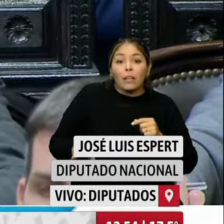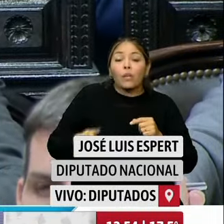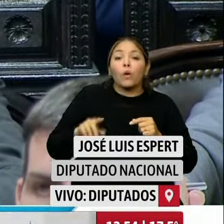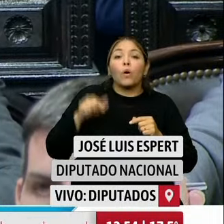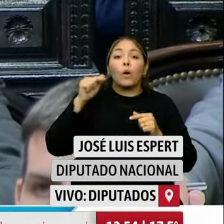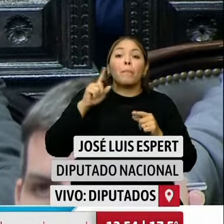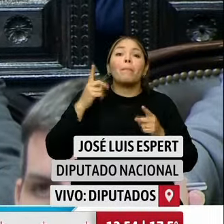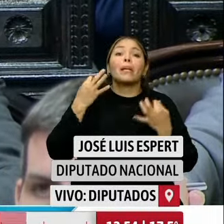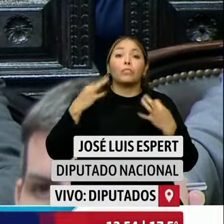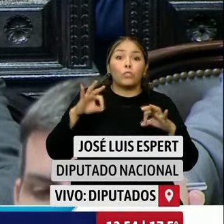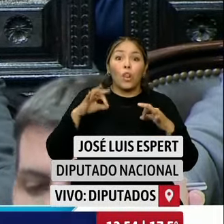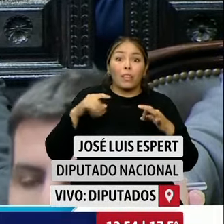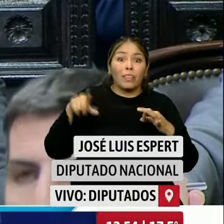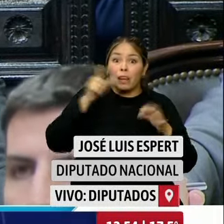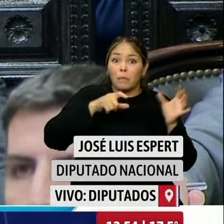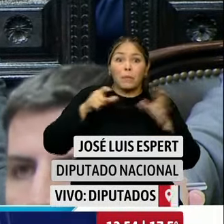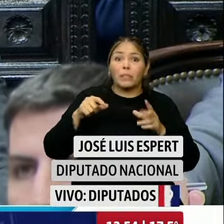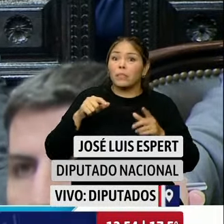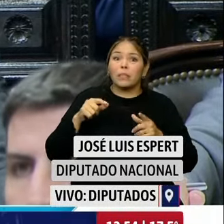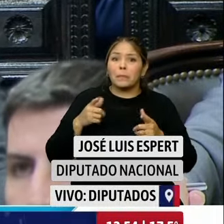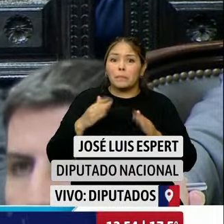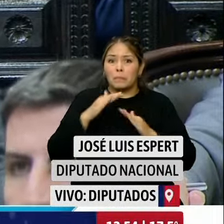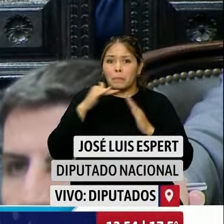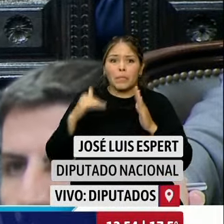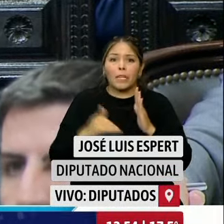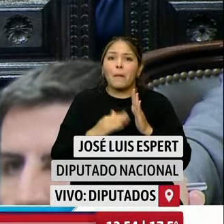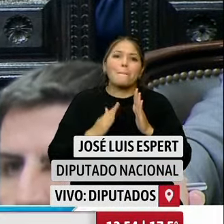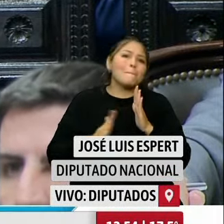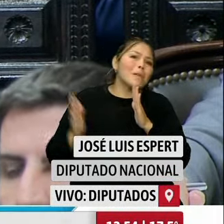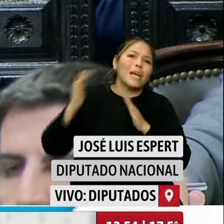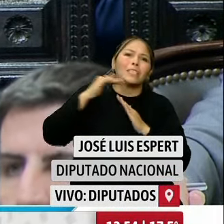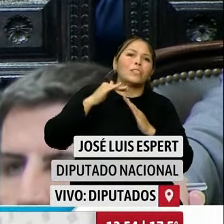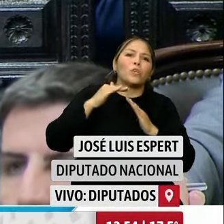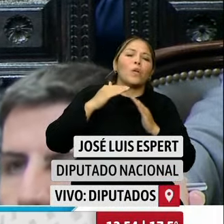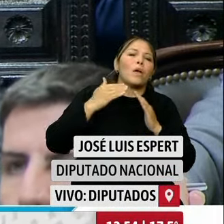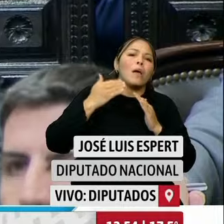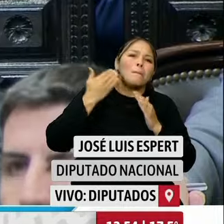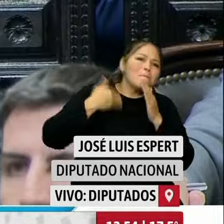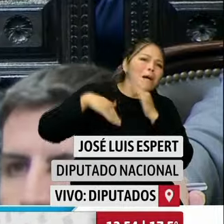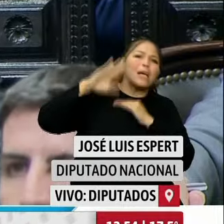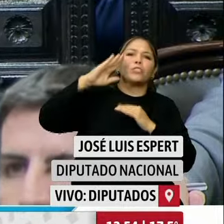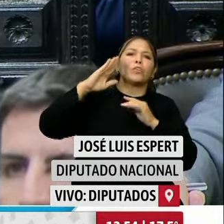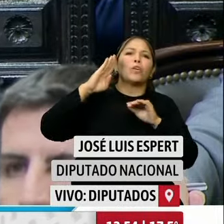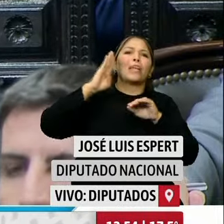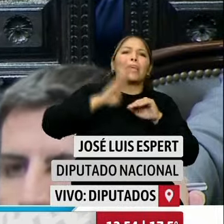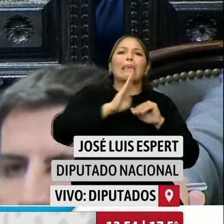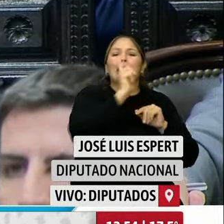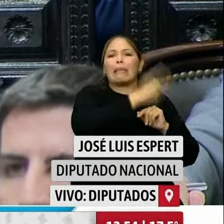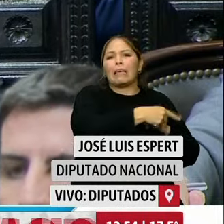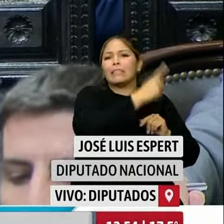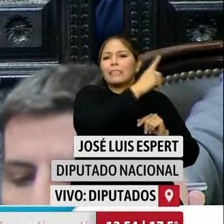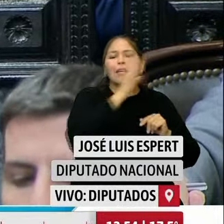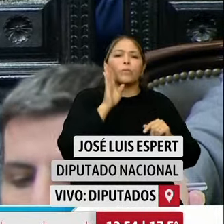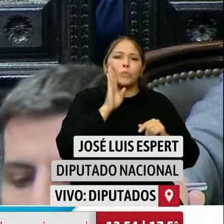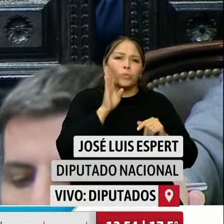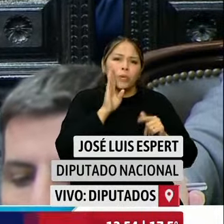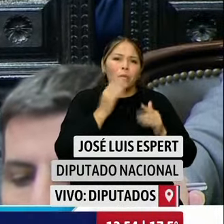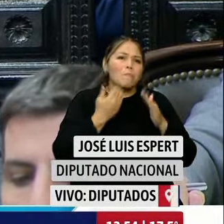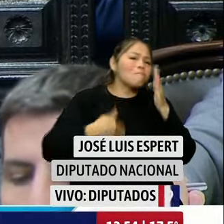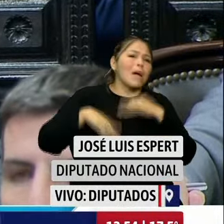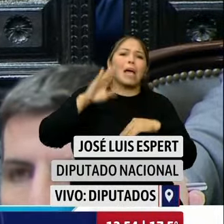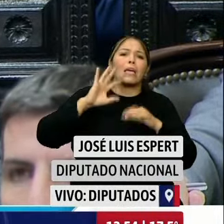Argentina es un mínimo no imponible mayor que los Estados Unidos y mayor que en Europa donde el mínimo no